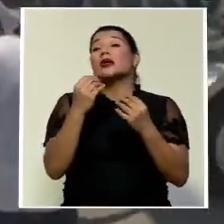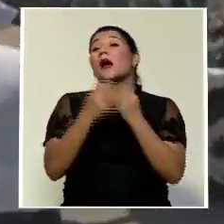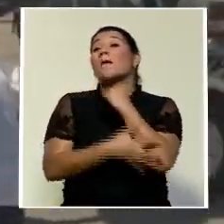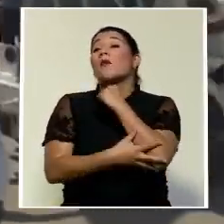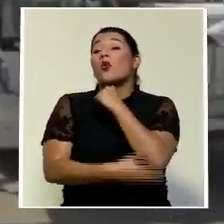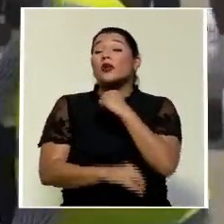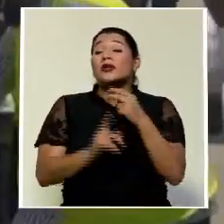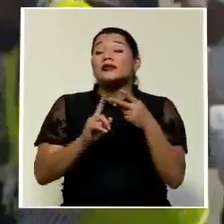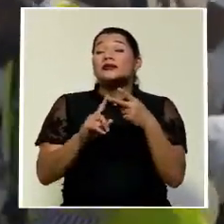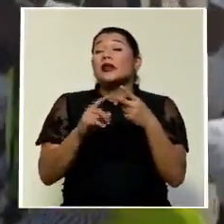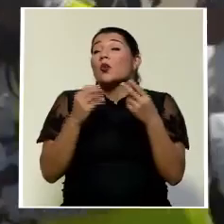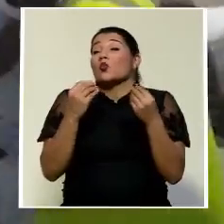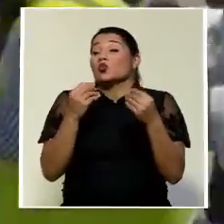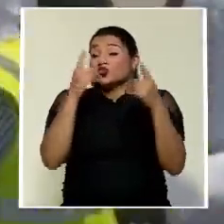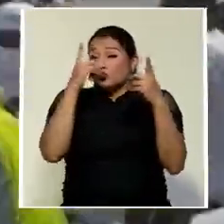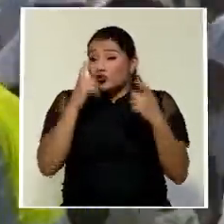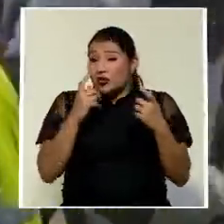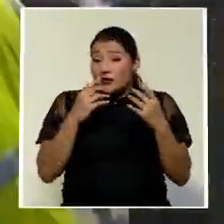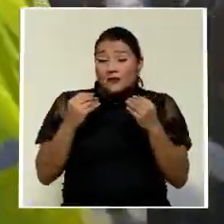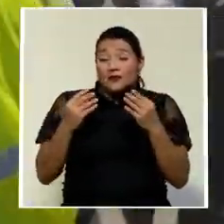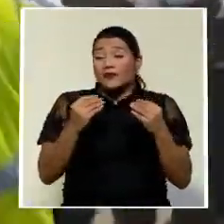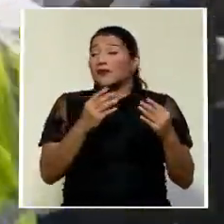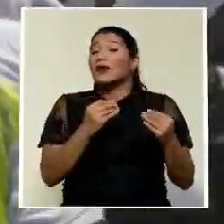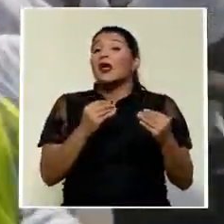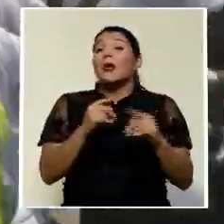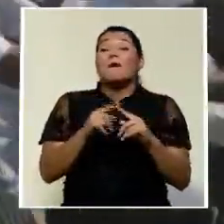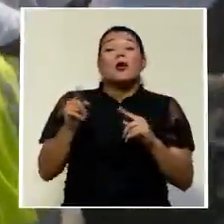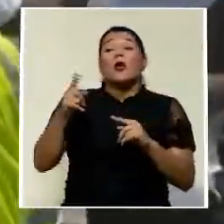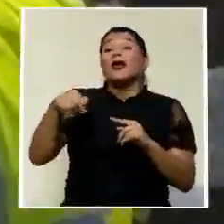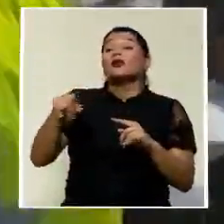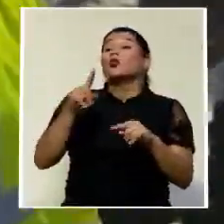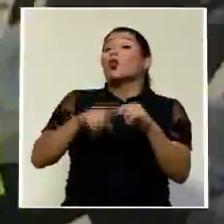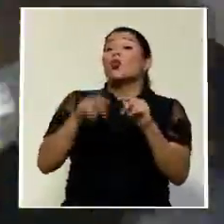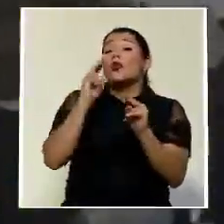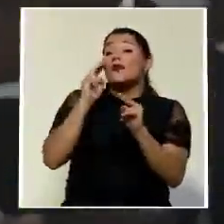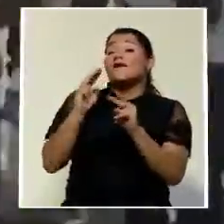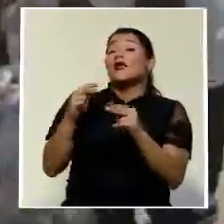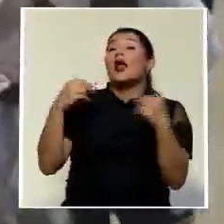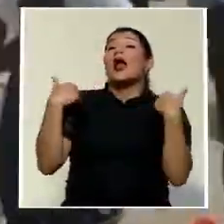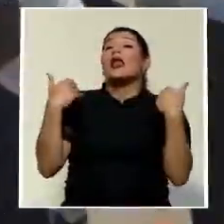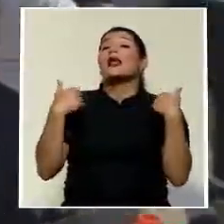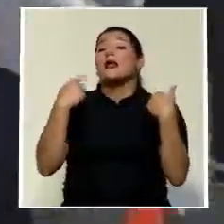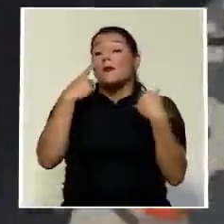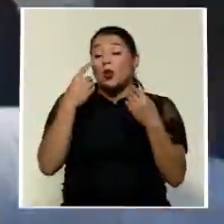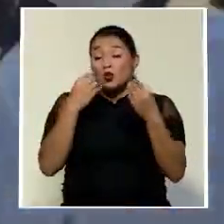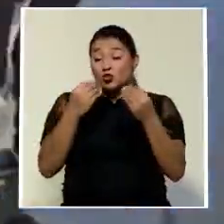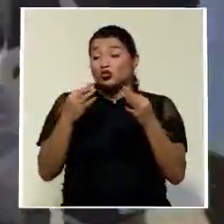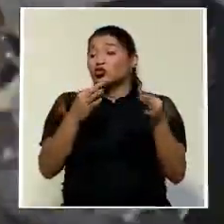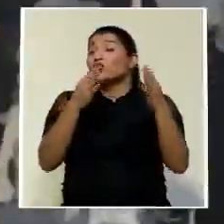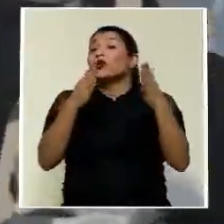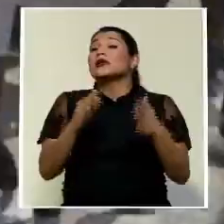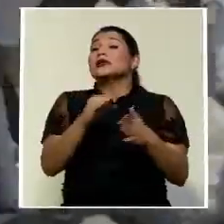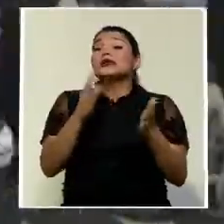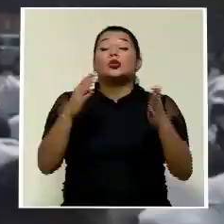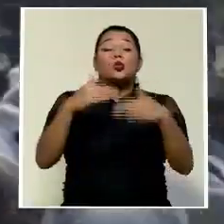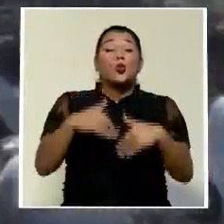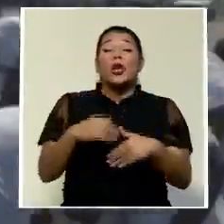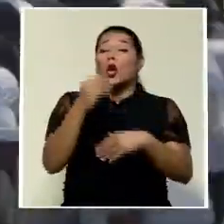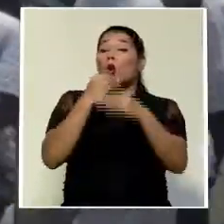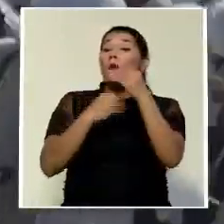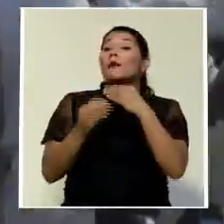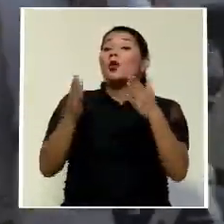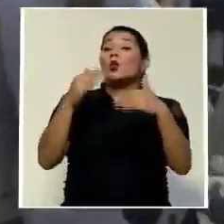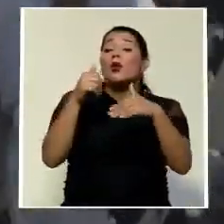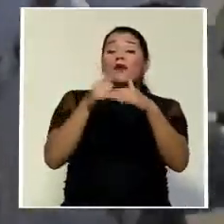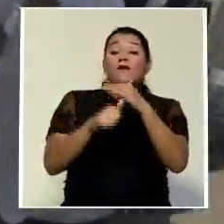la población haitiana simplemente no puede soportar el flujo forzado de miles de migrantes que regresan y que carecen de comida, refugio y